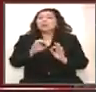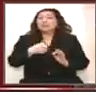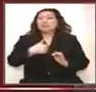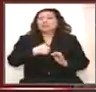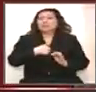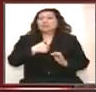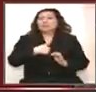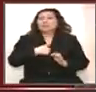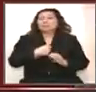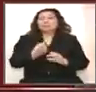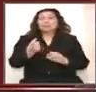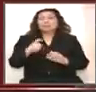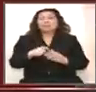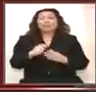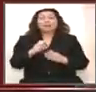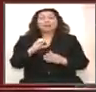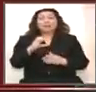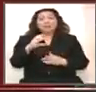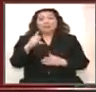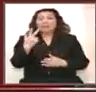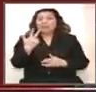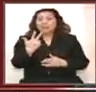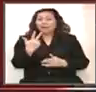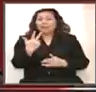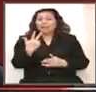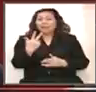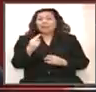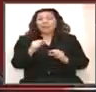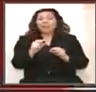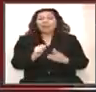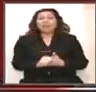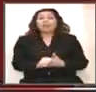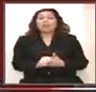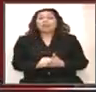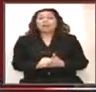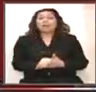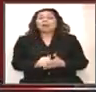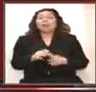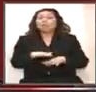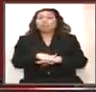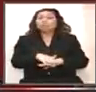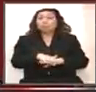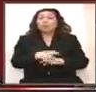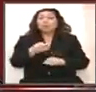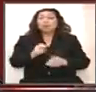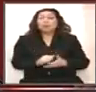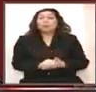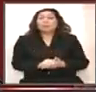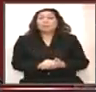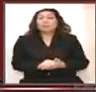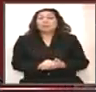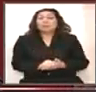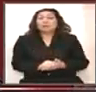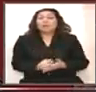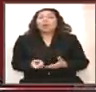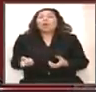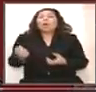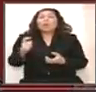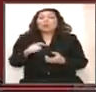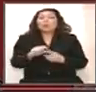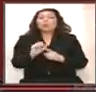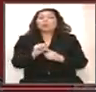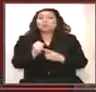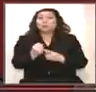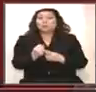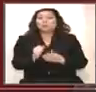se establece la intervención en tres ejes, que son la prevención, la administración de justicia y la reinserción